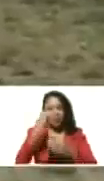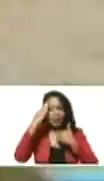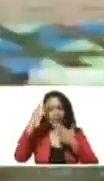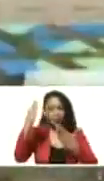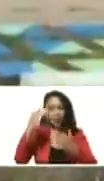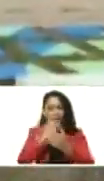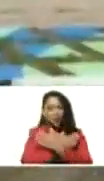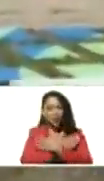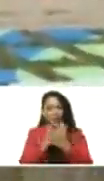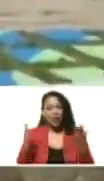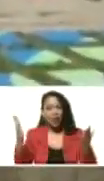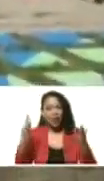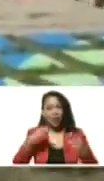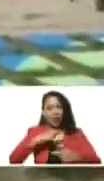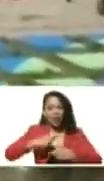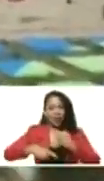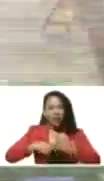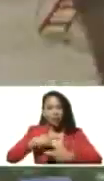Saludos solidarios.